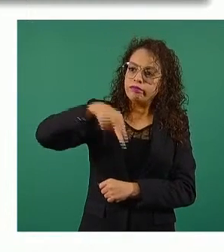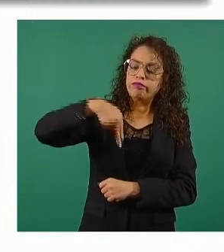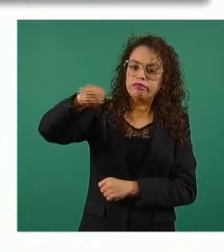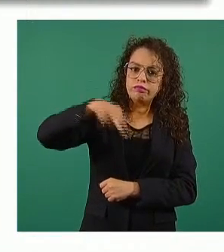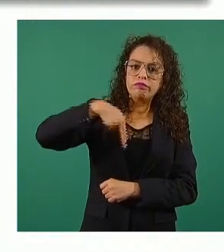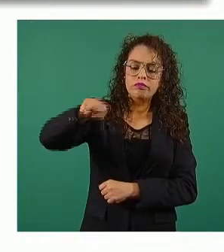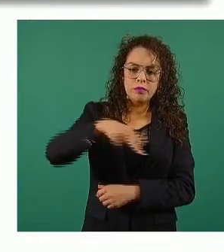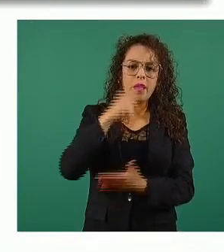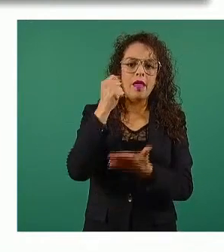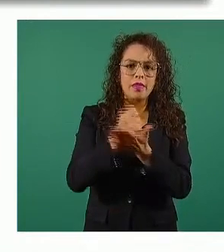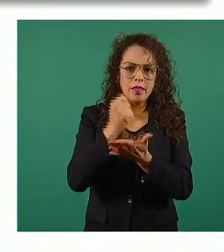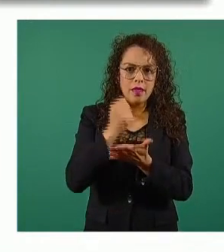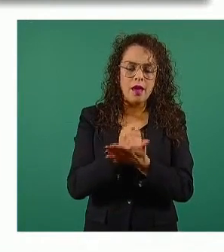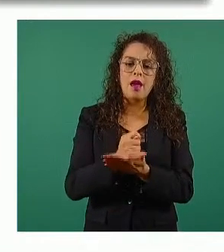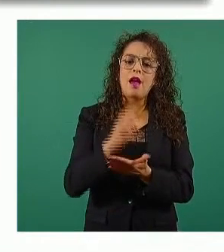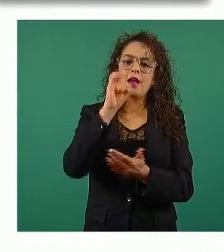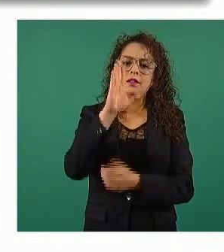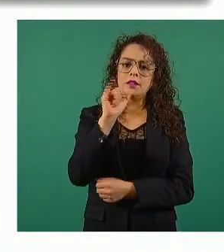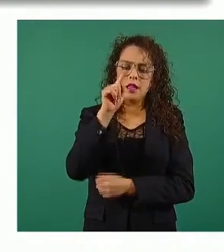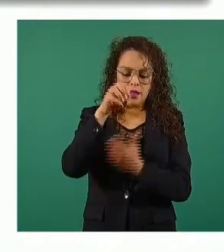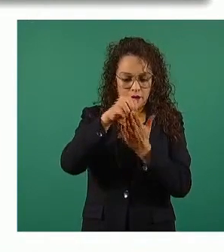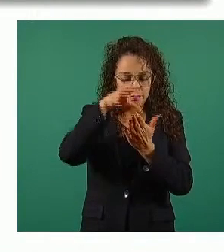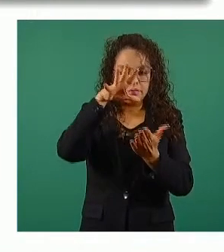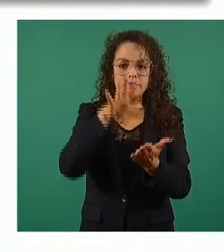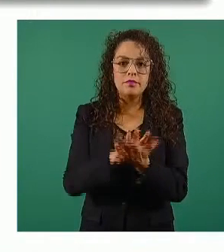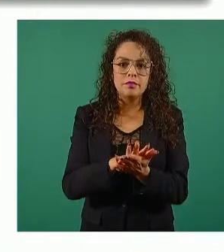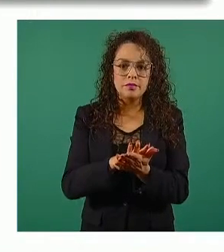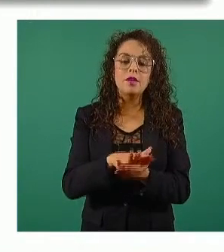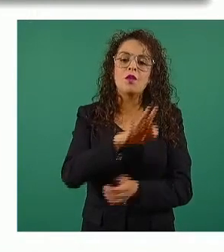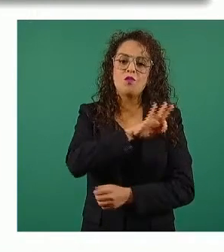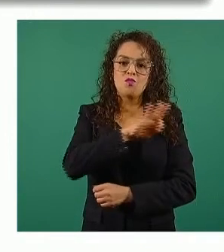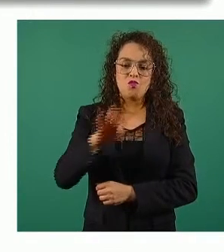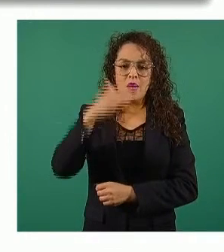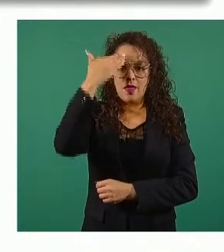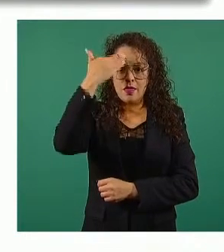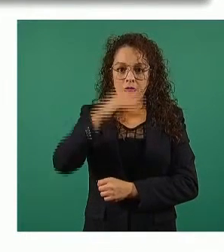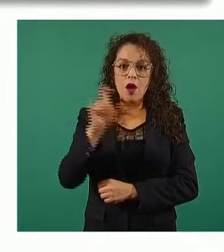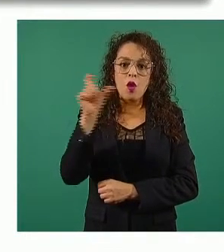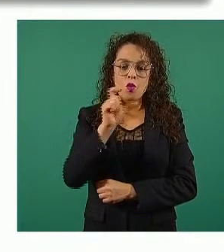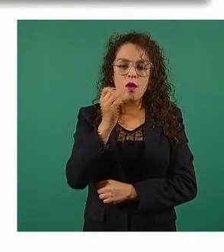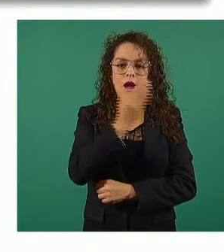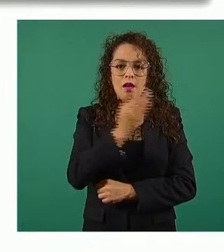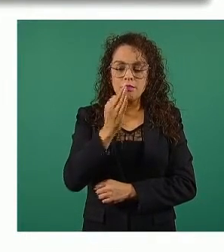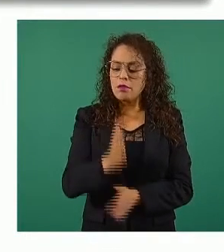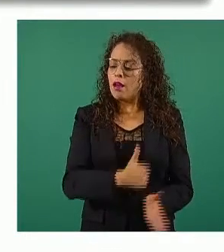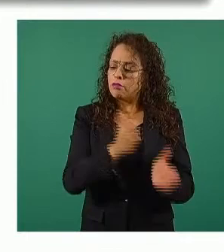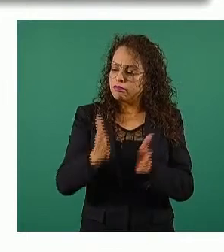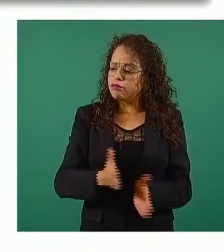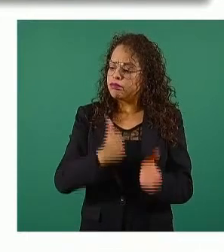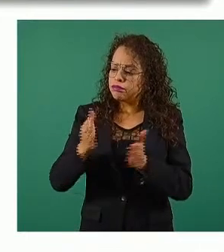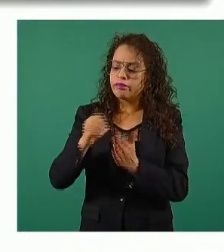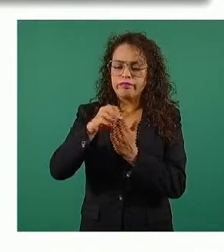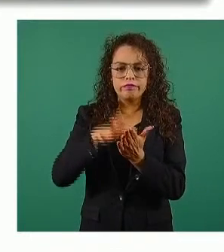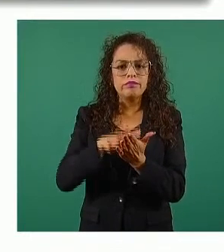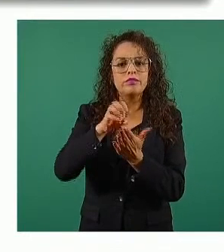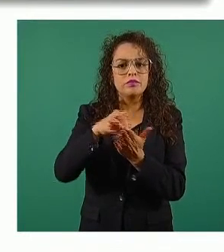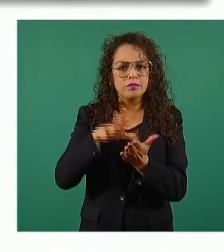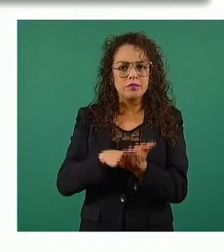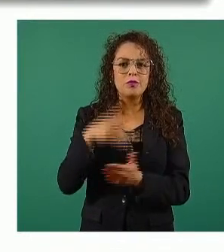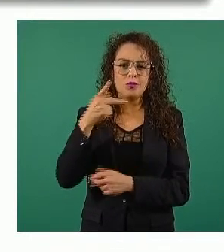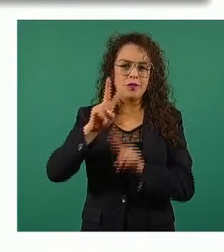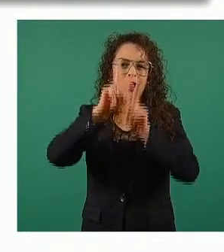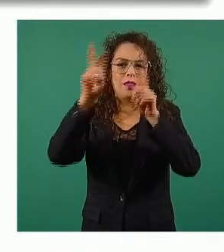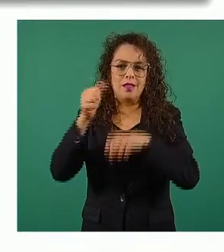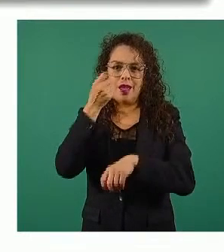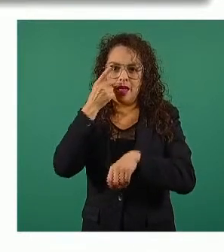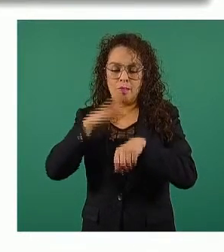a cada consulta y llevar nuestro control en términos administrativos y que tengamos transparencia en